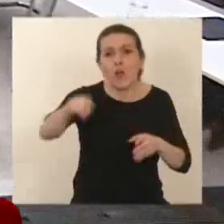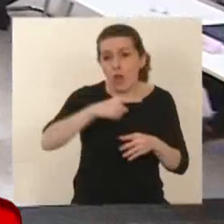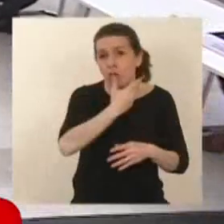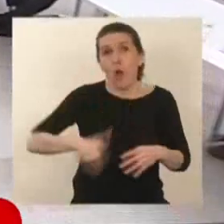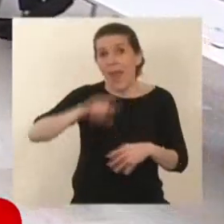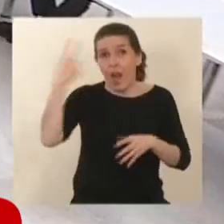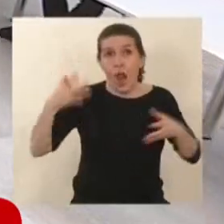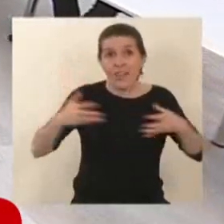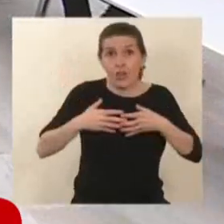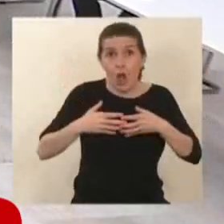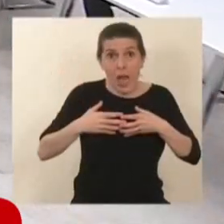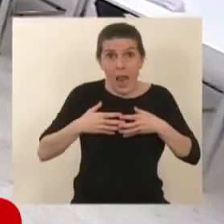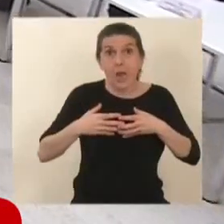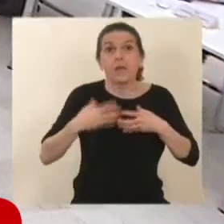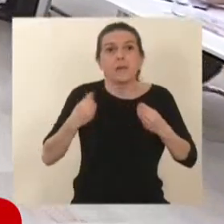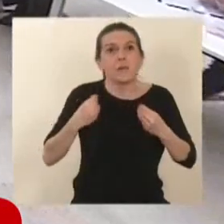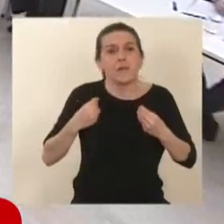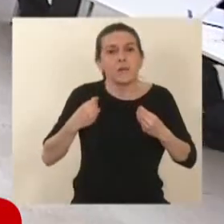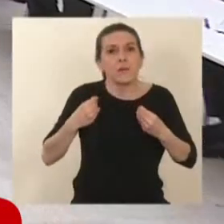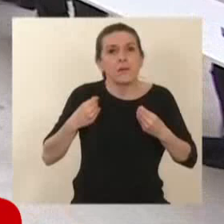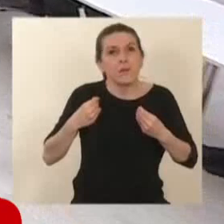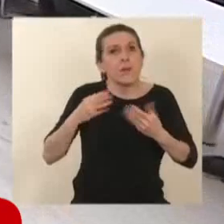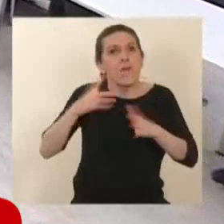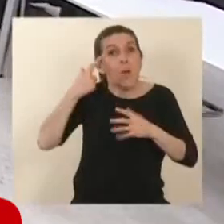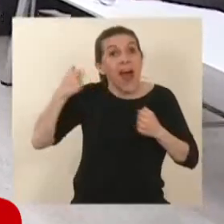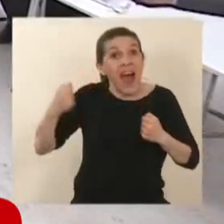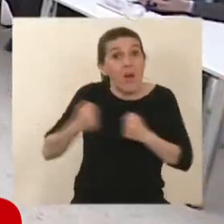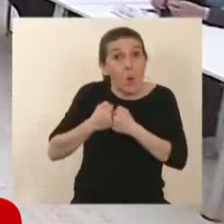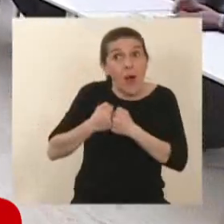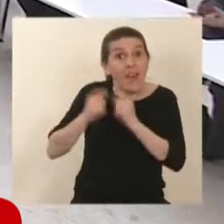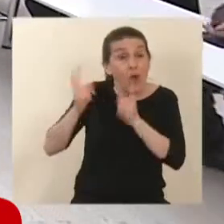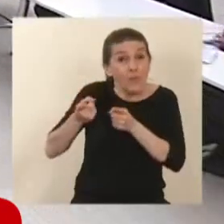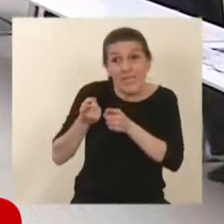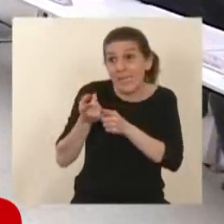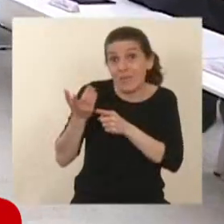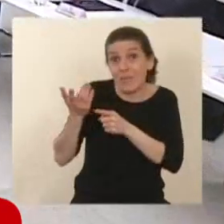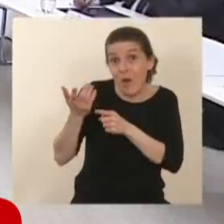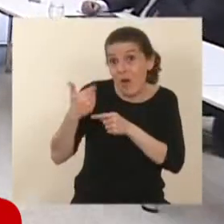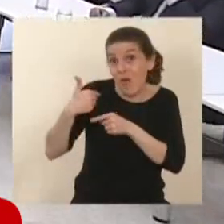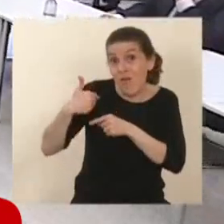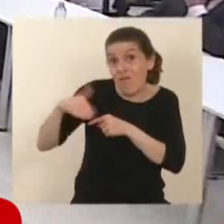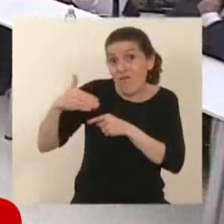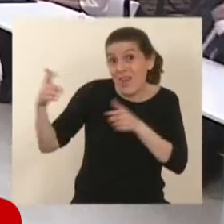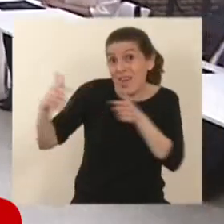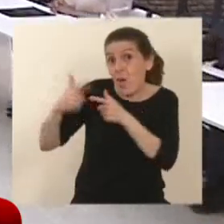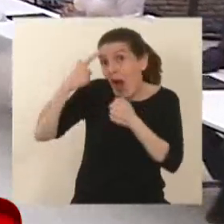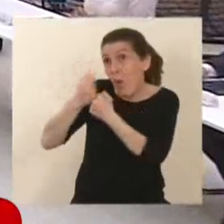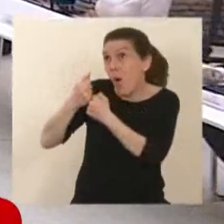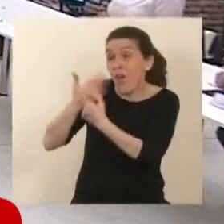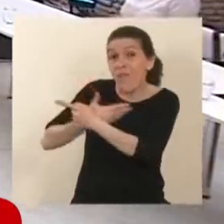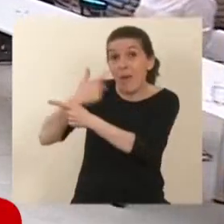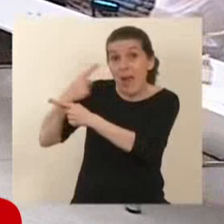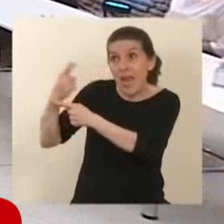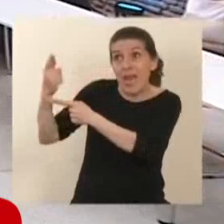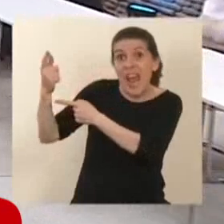Gobierno Nacional enviar el acuerdo al que se llegue con el Fondo Monetario Internacional al